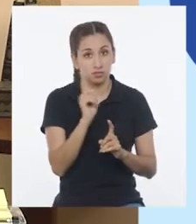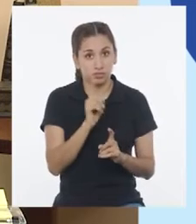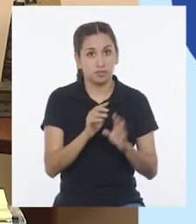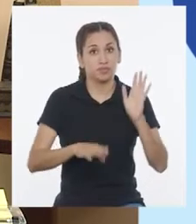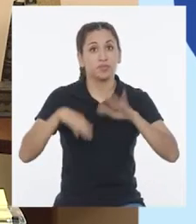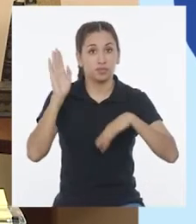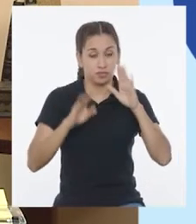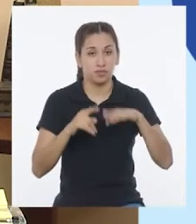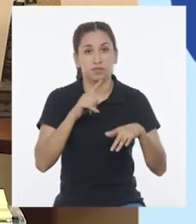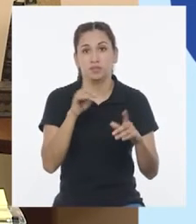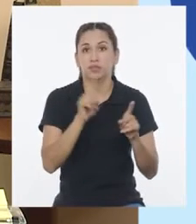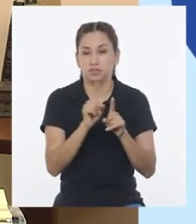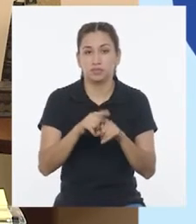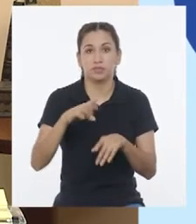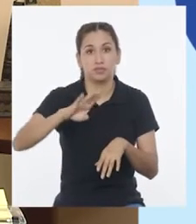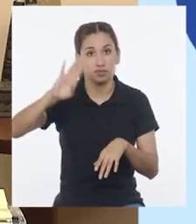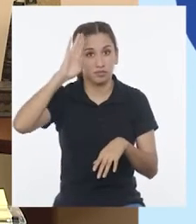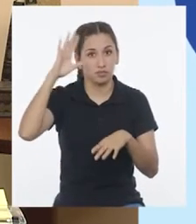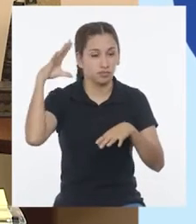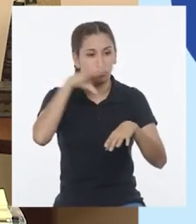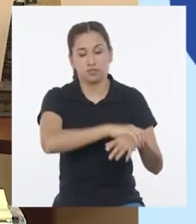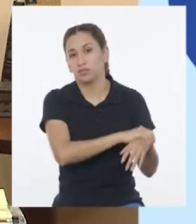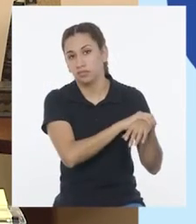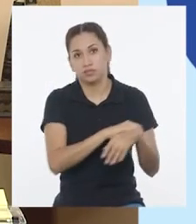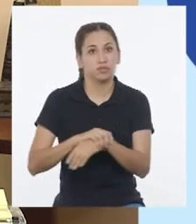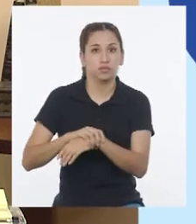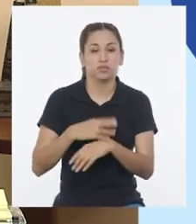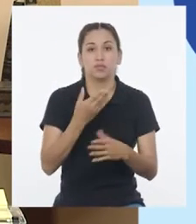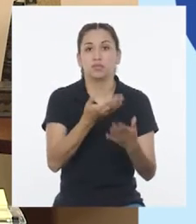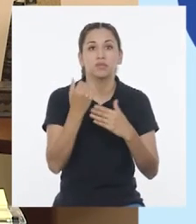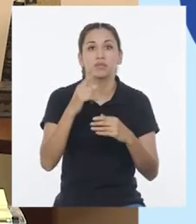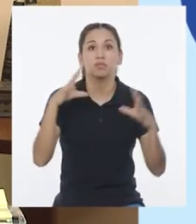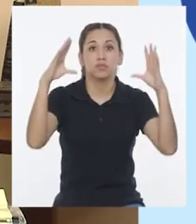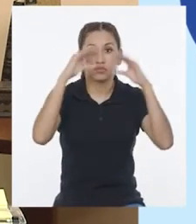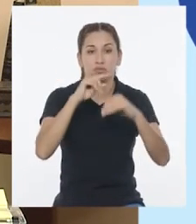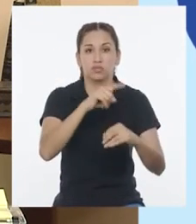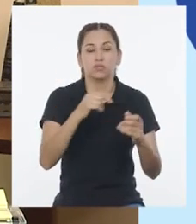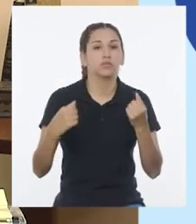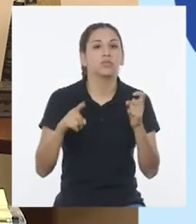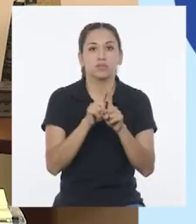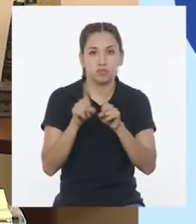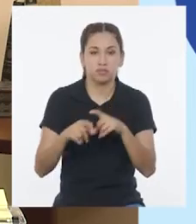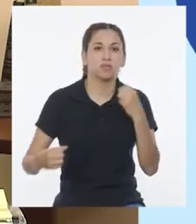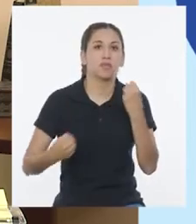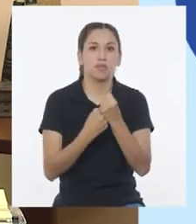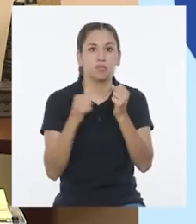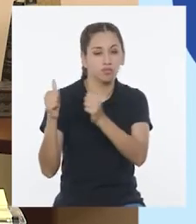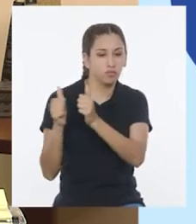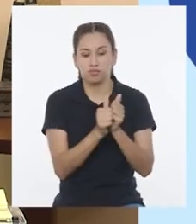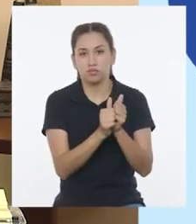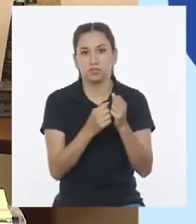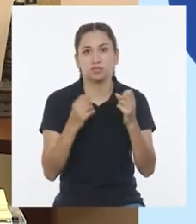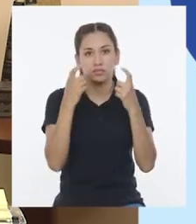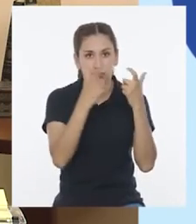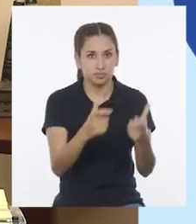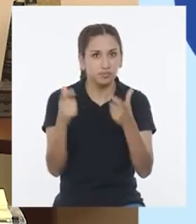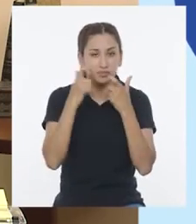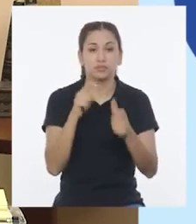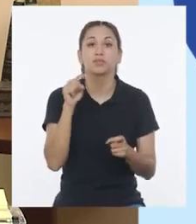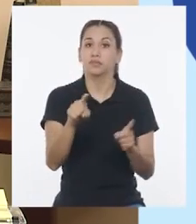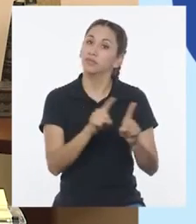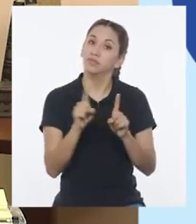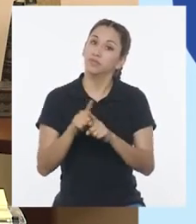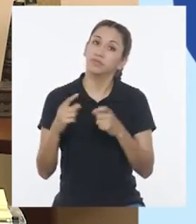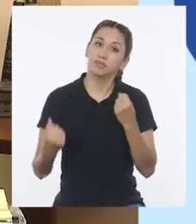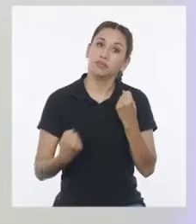límite con el caserío vecino. De lo contrario, en ocasiones solicitan al transeúnte que pase la noche haciendo